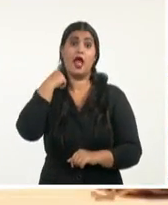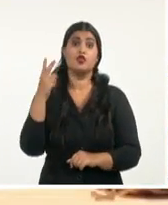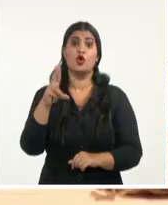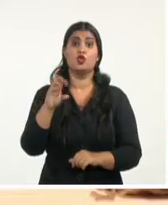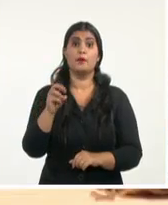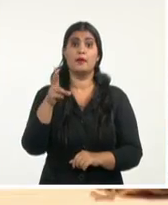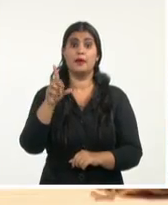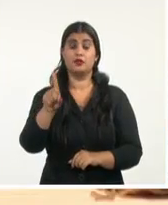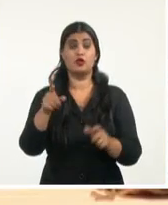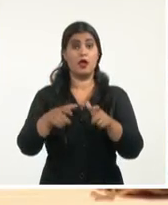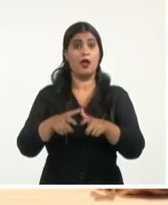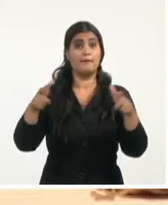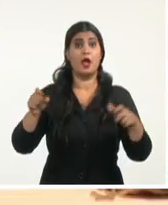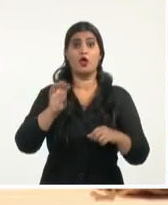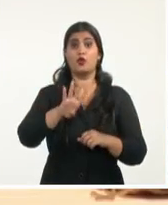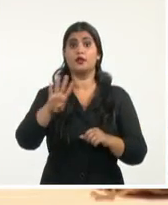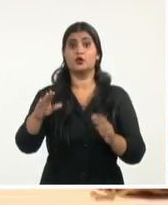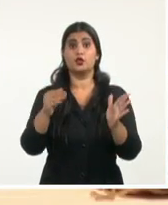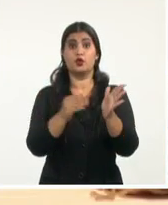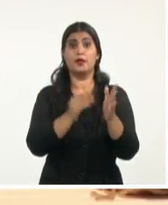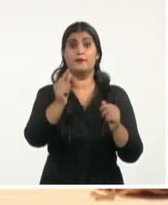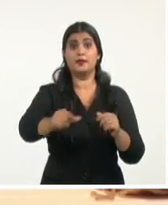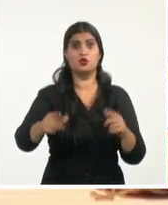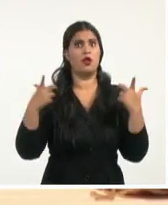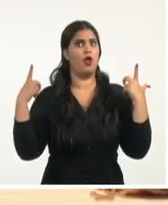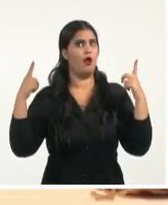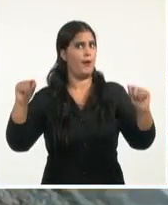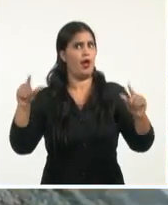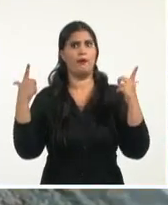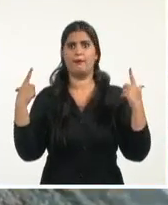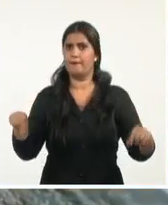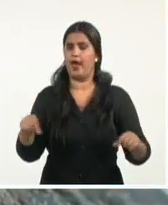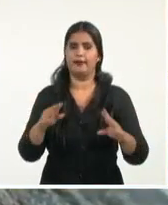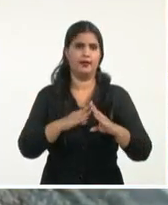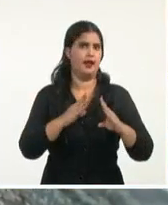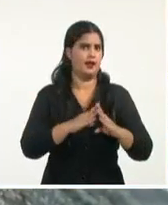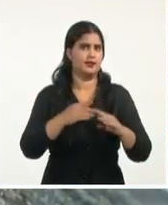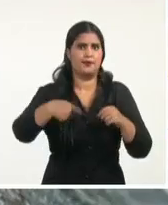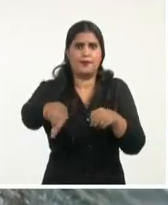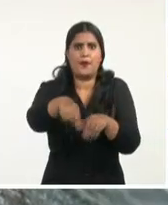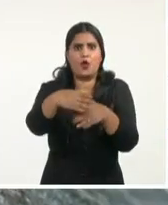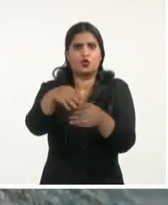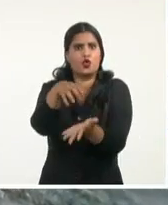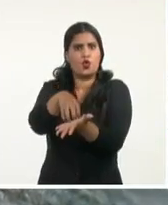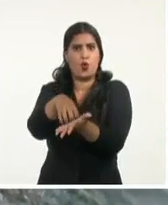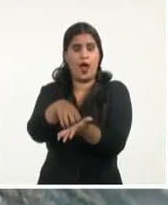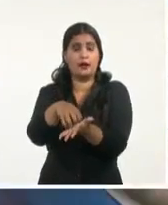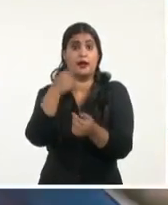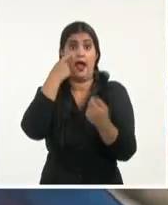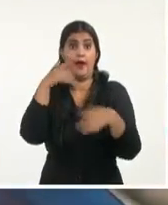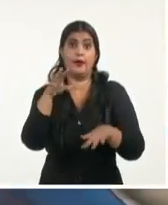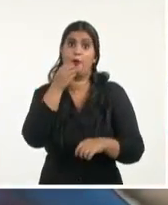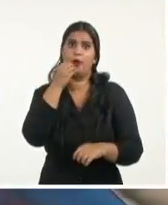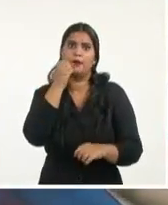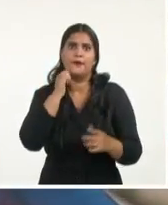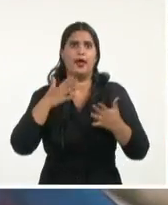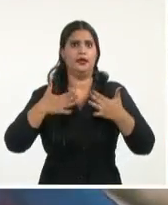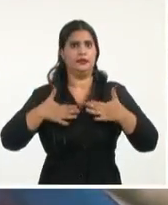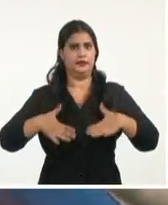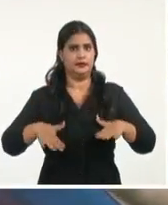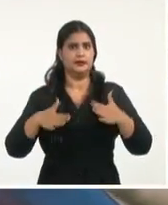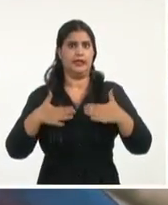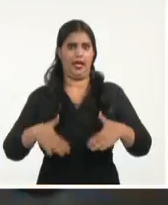44.000 personas fueron desplazadas internamente, una cifra que muestra un alarmante incremento respecto con el mismo periodo del año anterior. Según